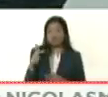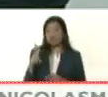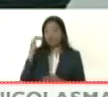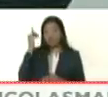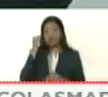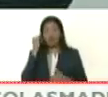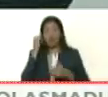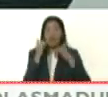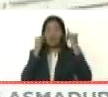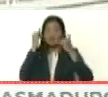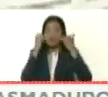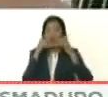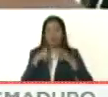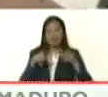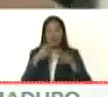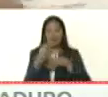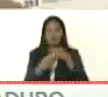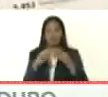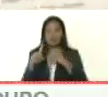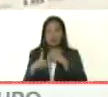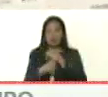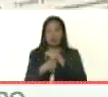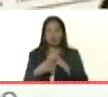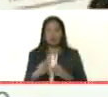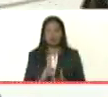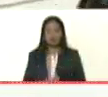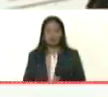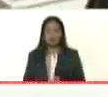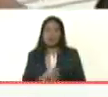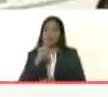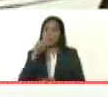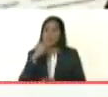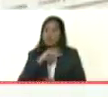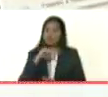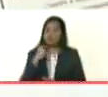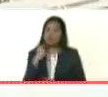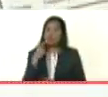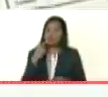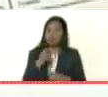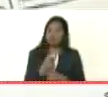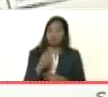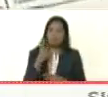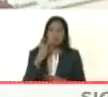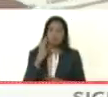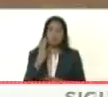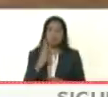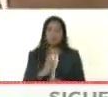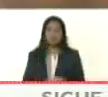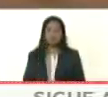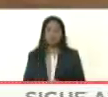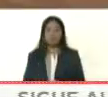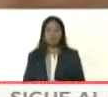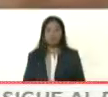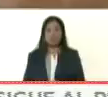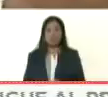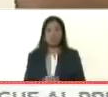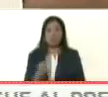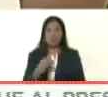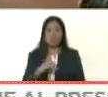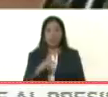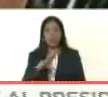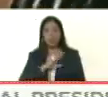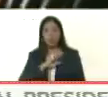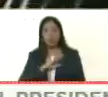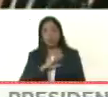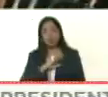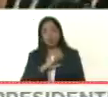organizó a Juan Guaidó. También pregunta por la designación de Hernández, que es José Ignacio